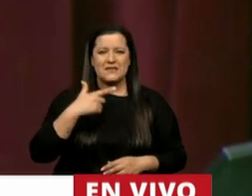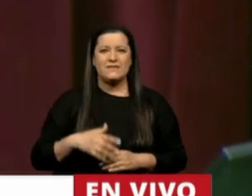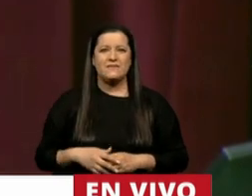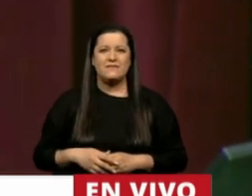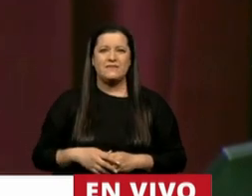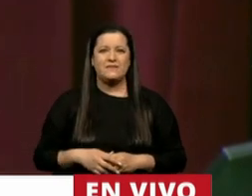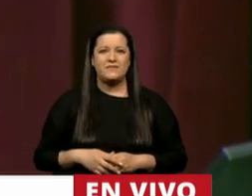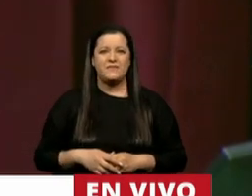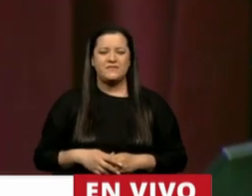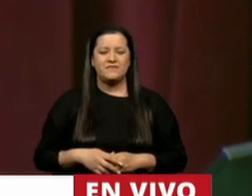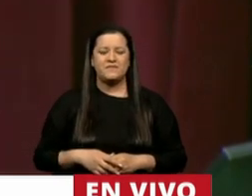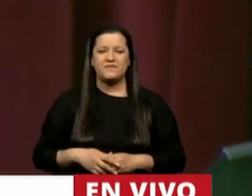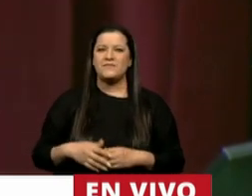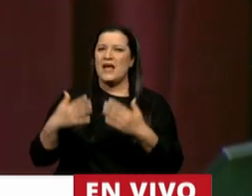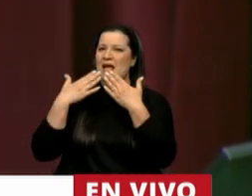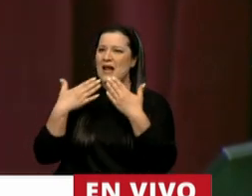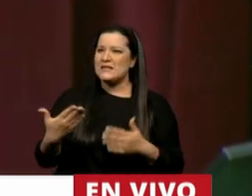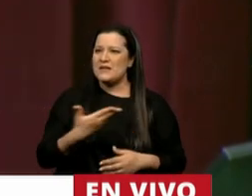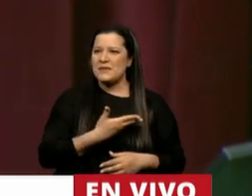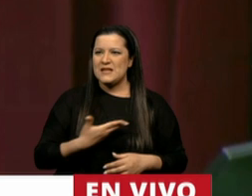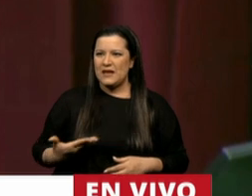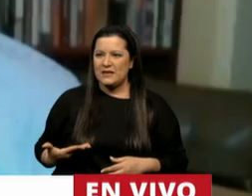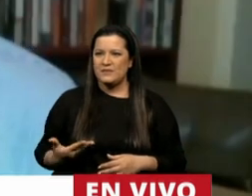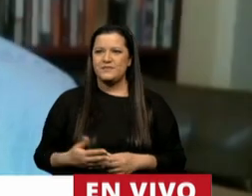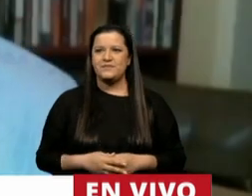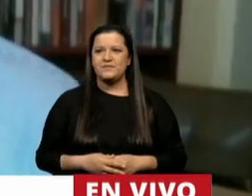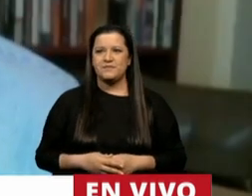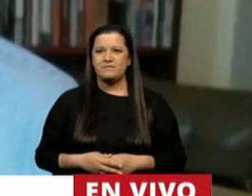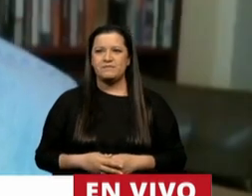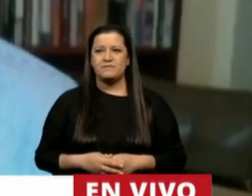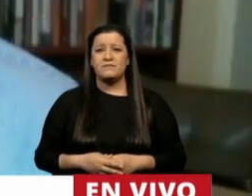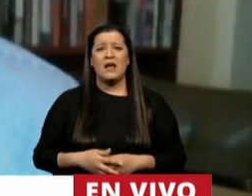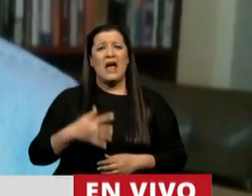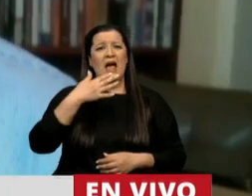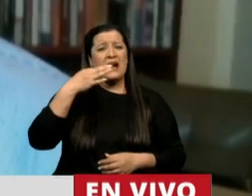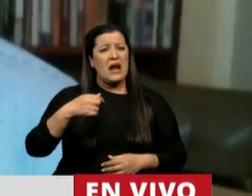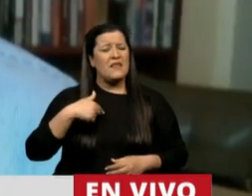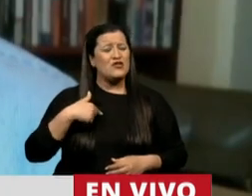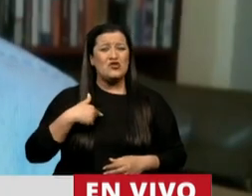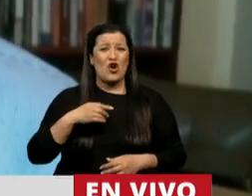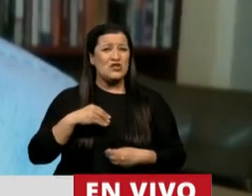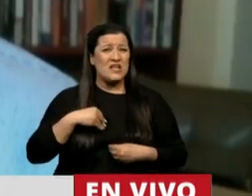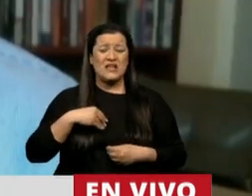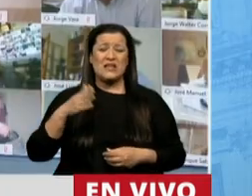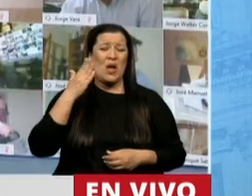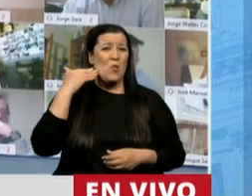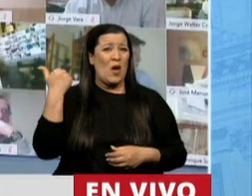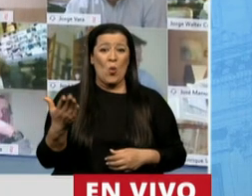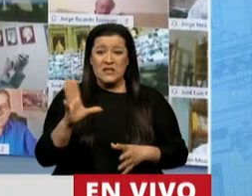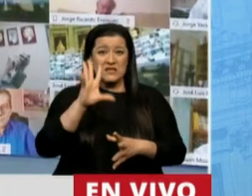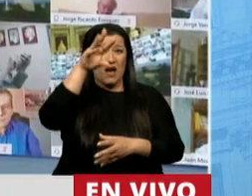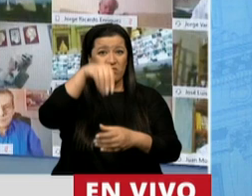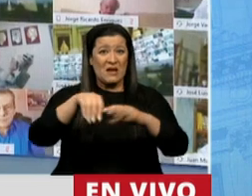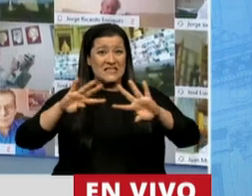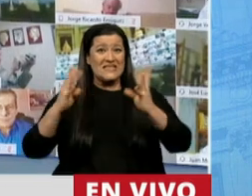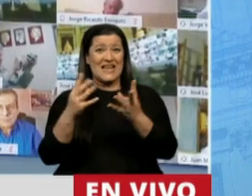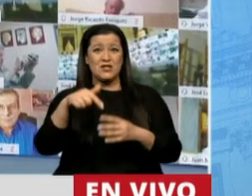Iglesias Gracias señor presidente pocas veces me he sentido tan avergonzado de formar parte de esta cámara como